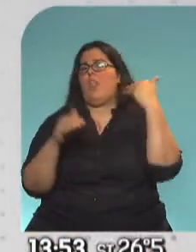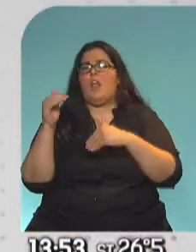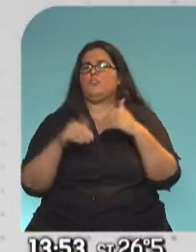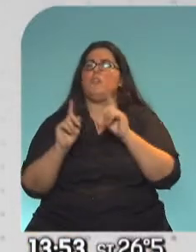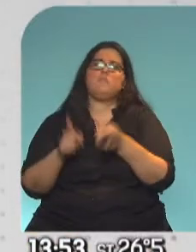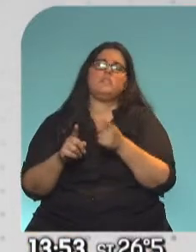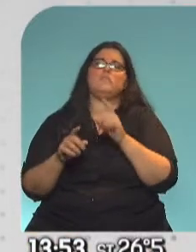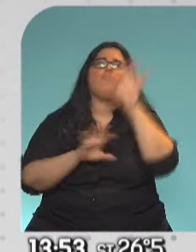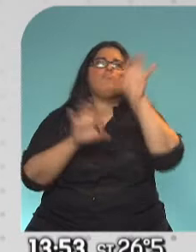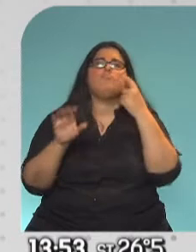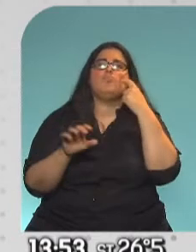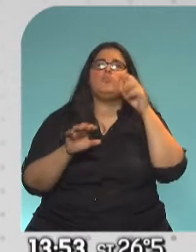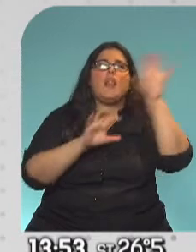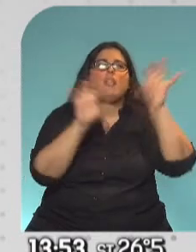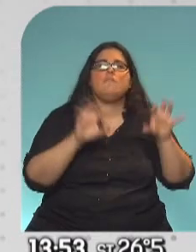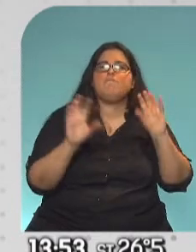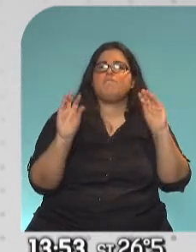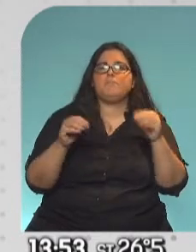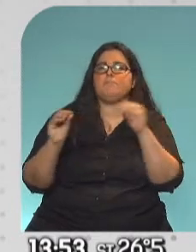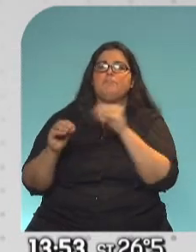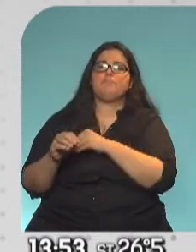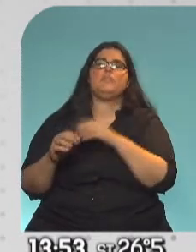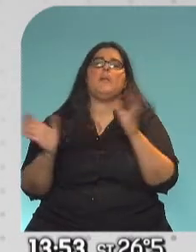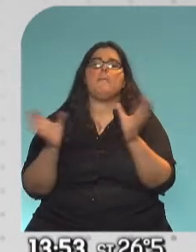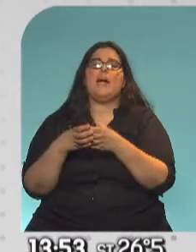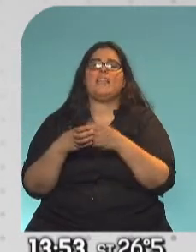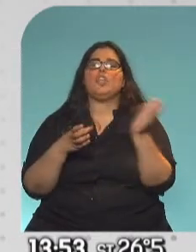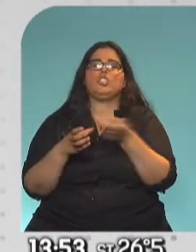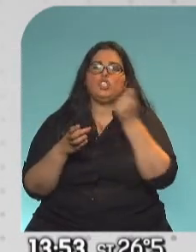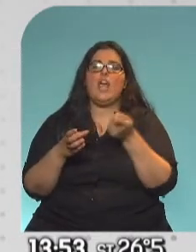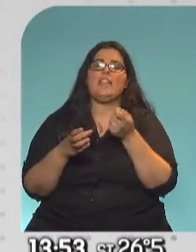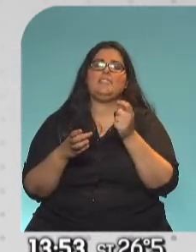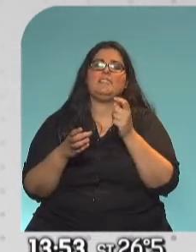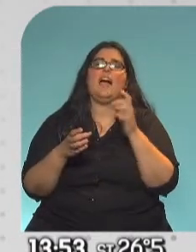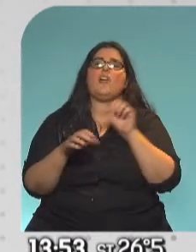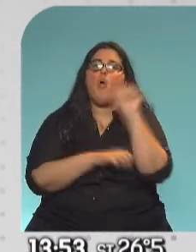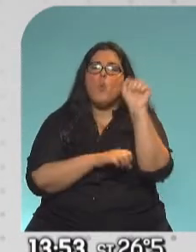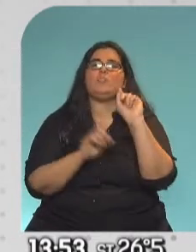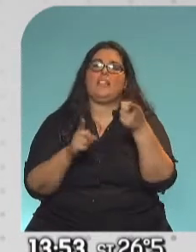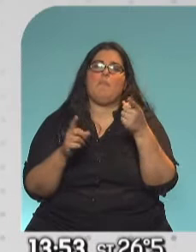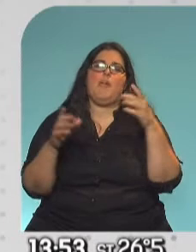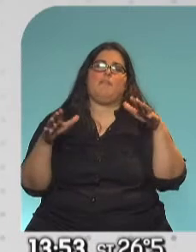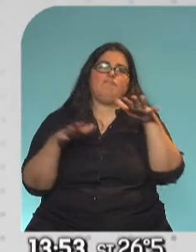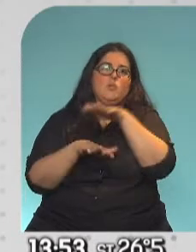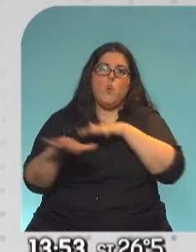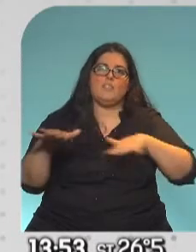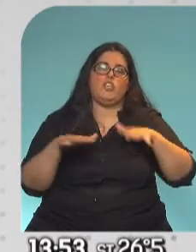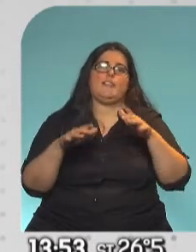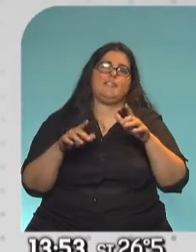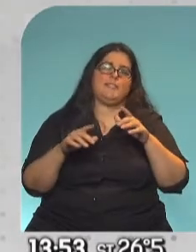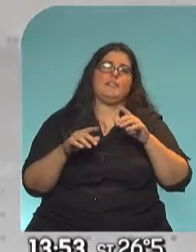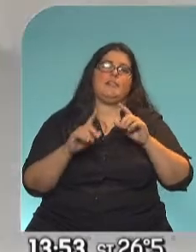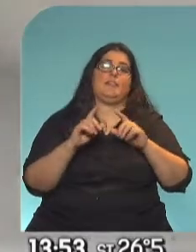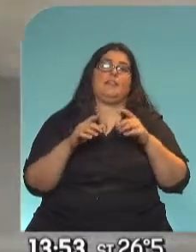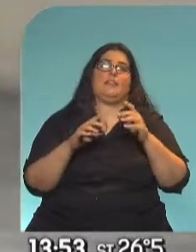pierde alcaldías. Y el Partido Comunista y el Partido Socialista son los que completan un poco este panorama que, repito, esto va a empezar a definir